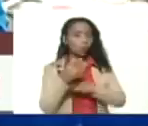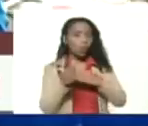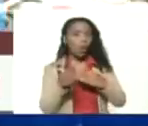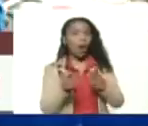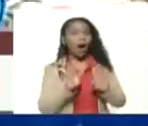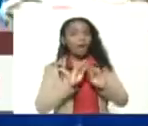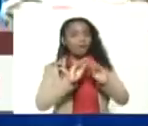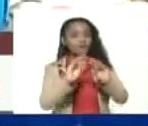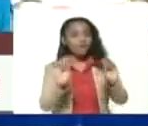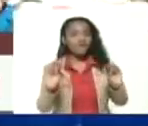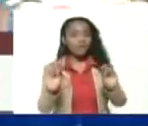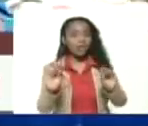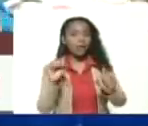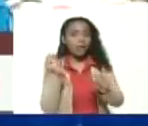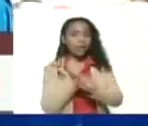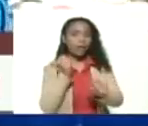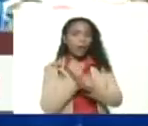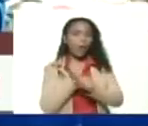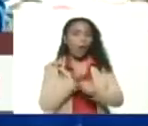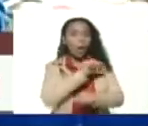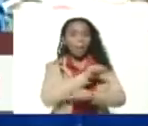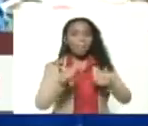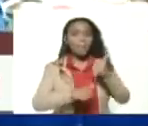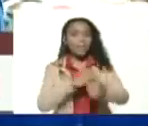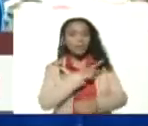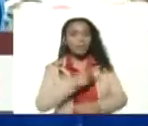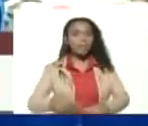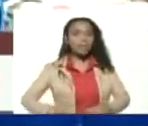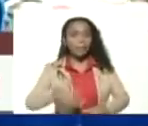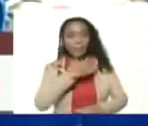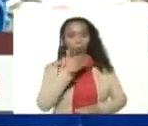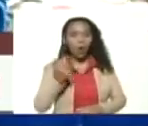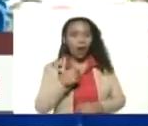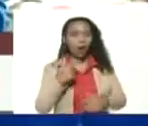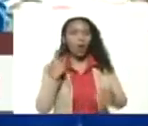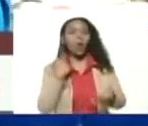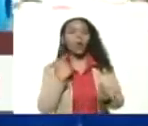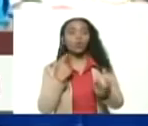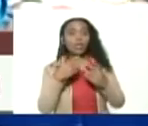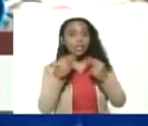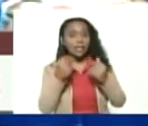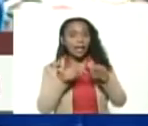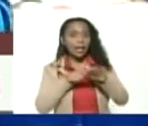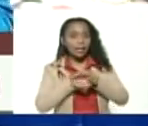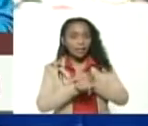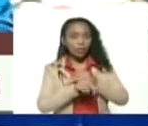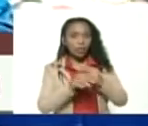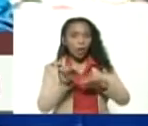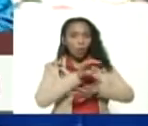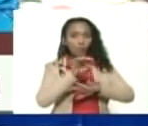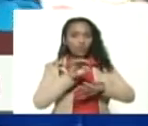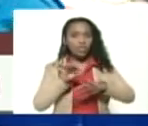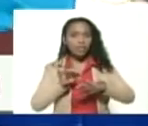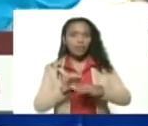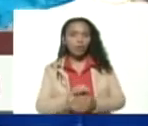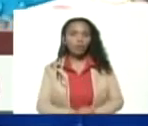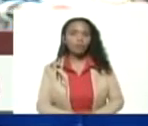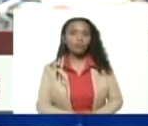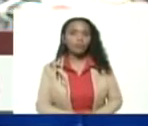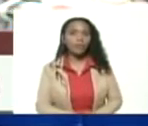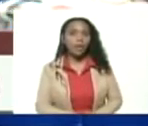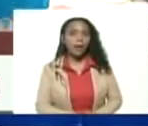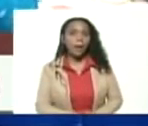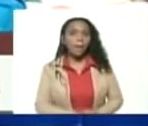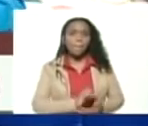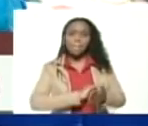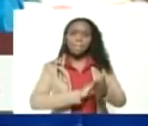que ha venido trabajando la vicepresidencia para mejorar los ingresos de los municipios, para